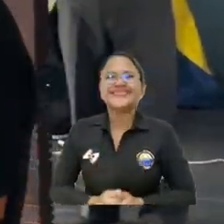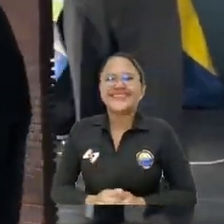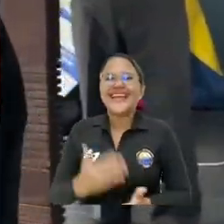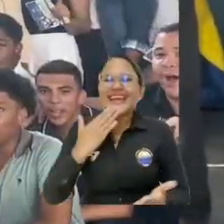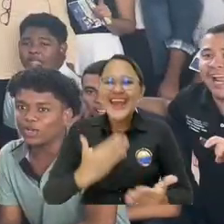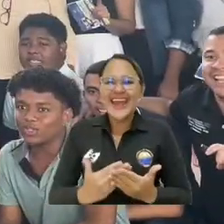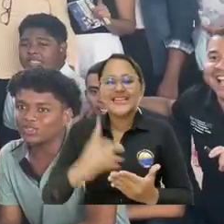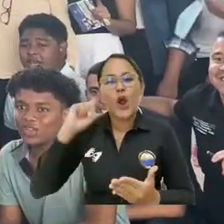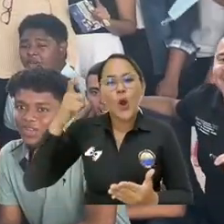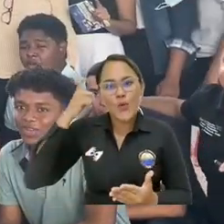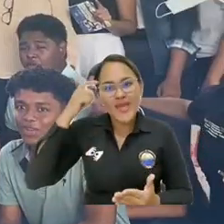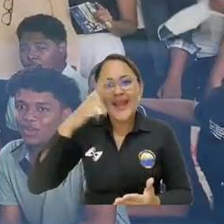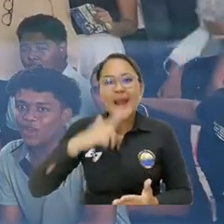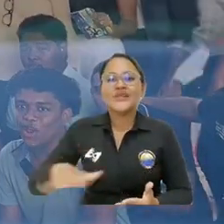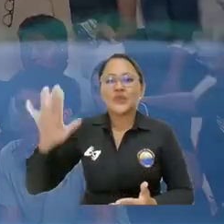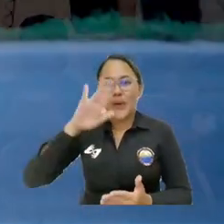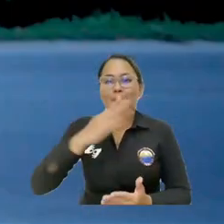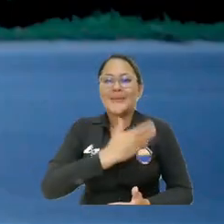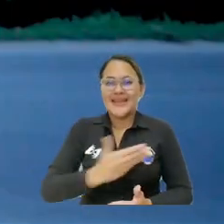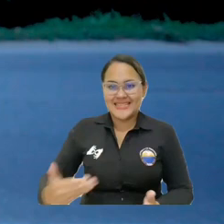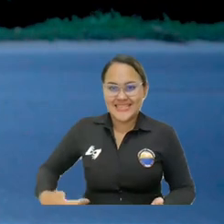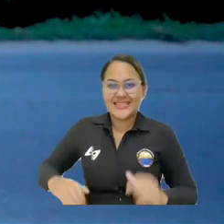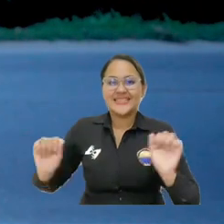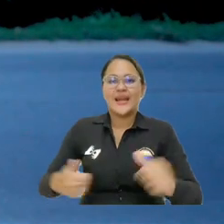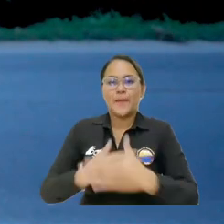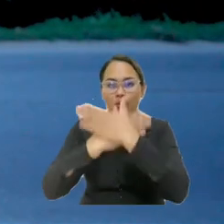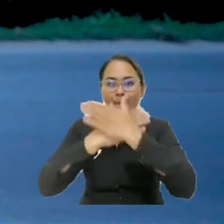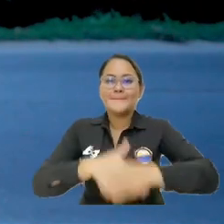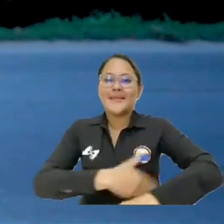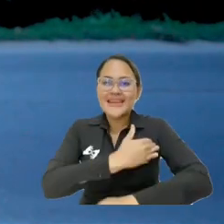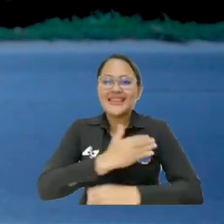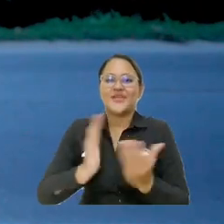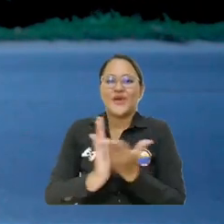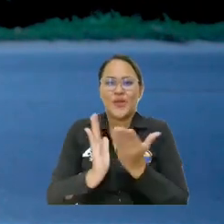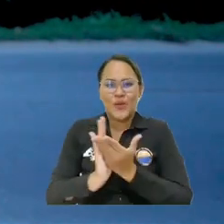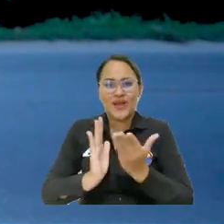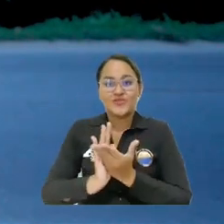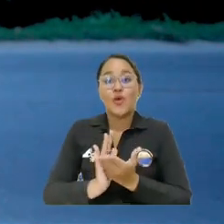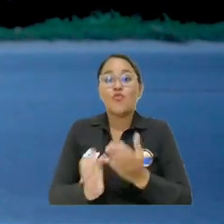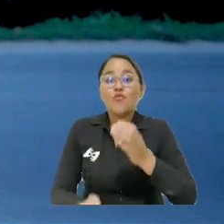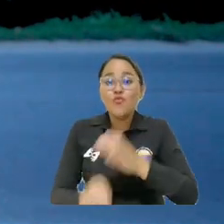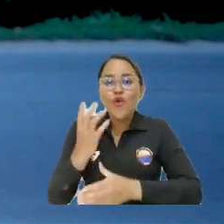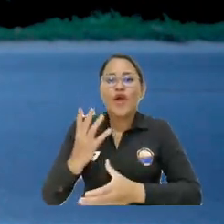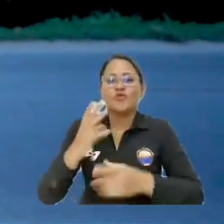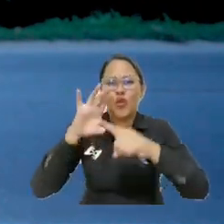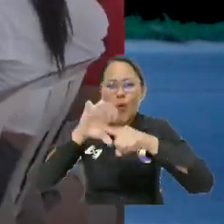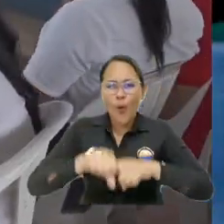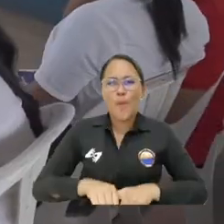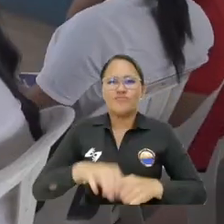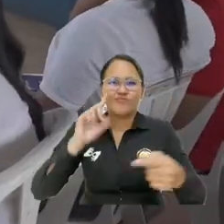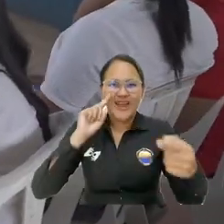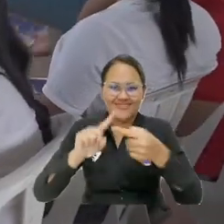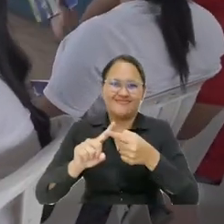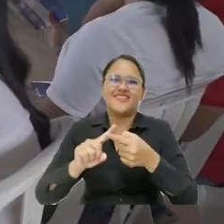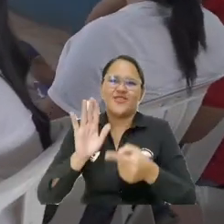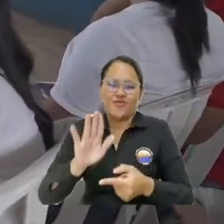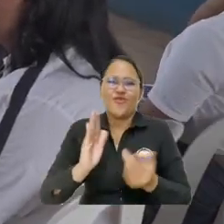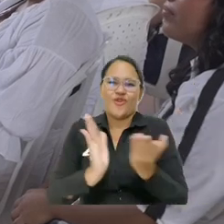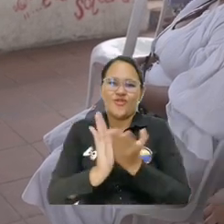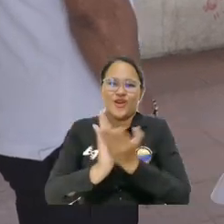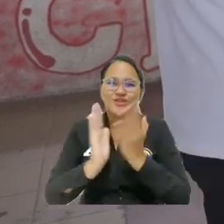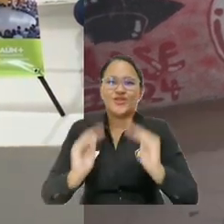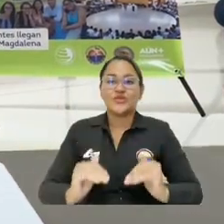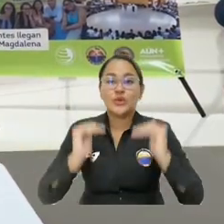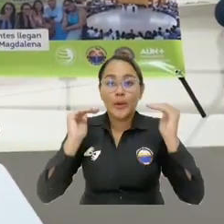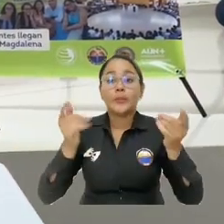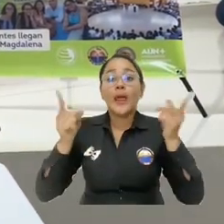Agradecer la política de gratuidad del Gobierno Nacional, el compromiso del Presidente de la República, de la señora Ministra de Educación, en crear nuevos cupos y nuevas oportunidades de acceso a la